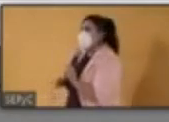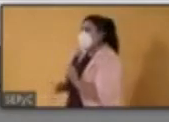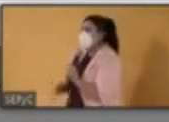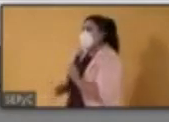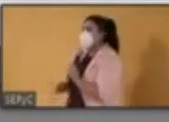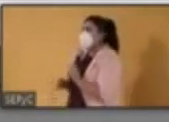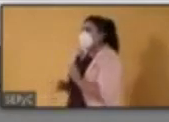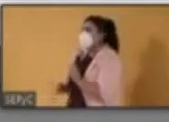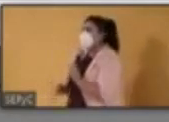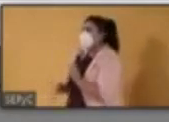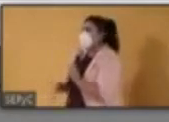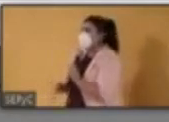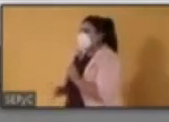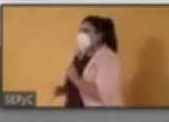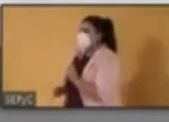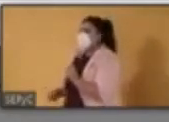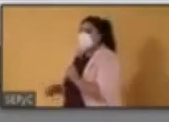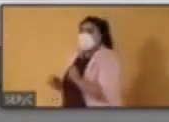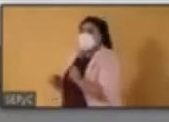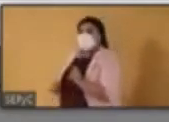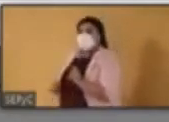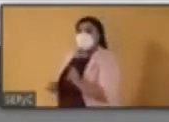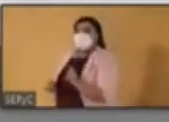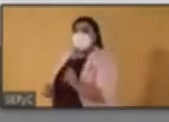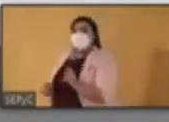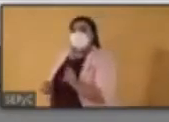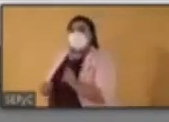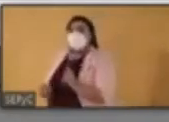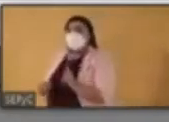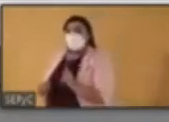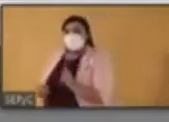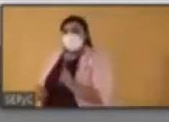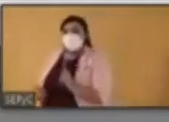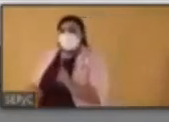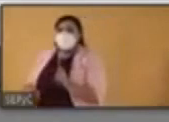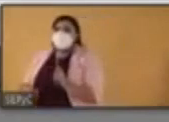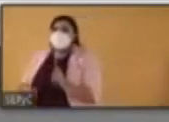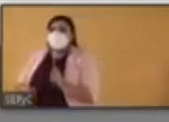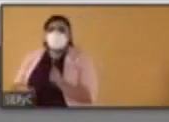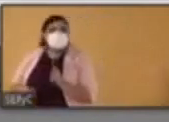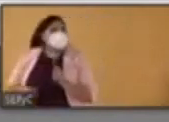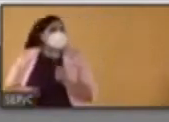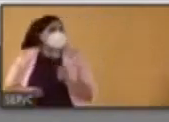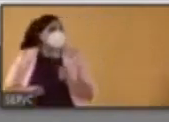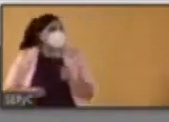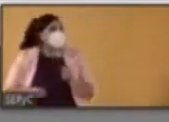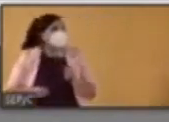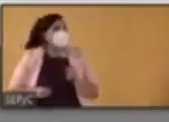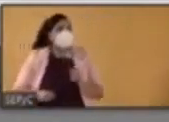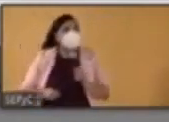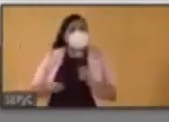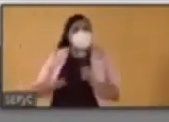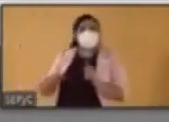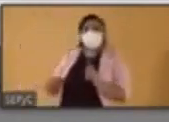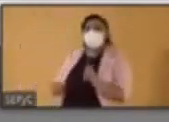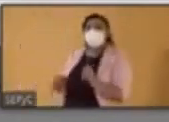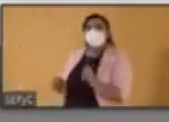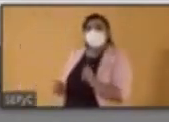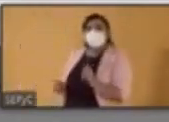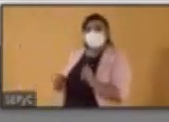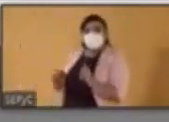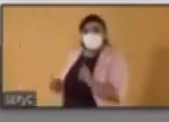por favor, insertarla en el sistema. Este sistema tendrá la cualidad de que estará sujeto a